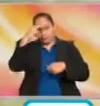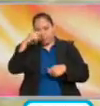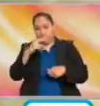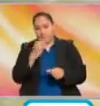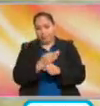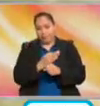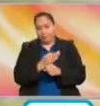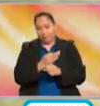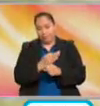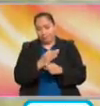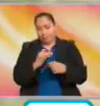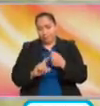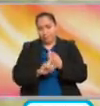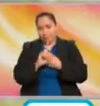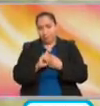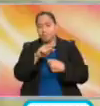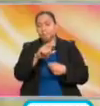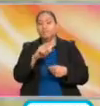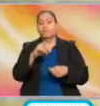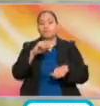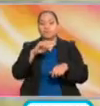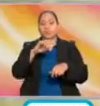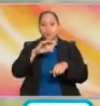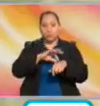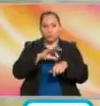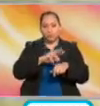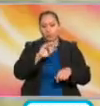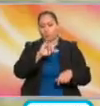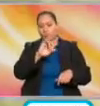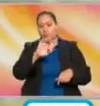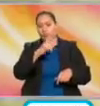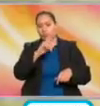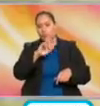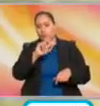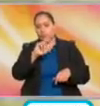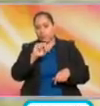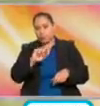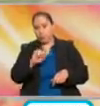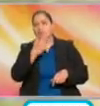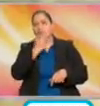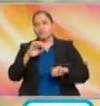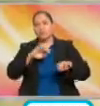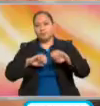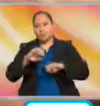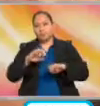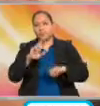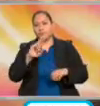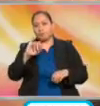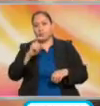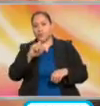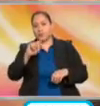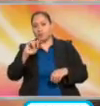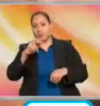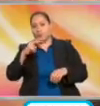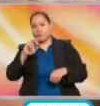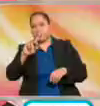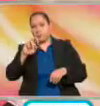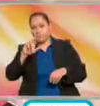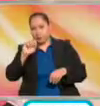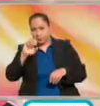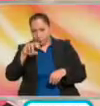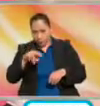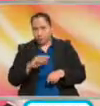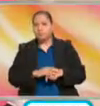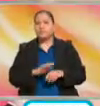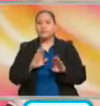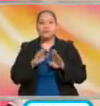tensión. Se reunió ayer el doctor Videgaray con el secretario de Estado, Rex Tillerson, y los temas que se vieron por lo que se supo a través de